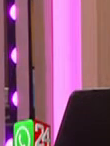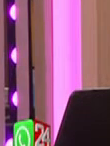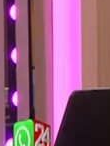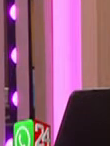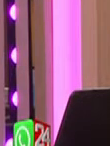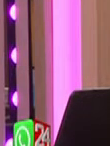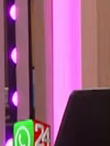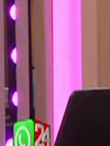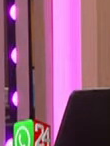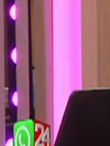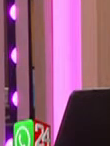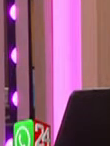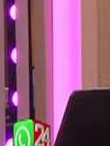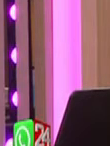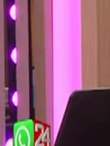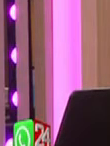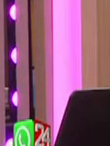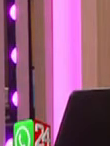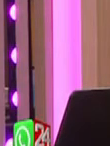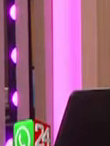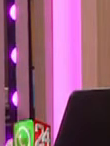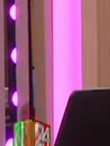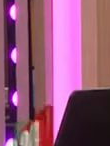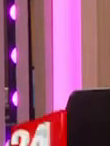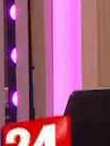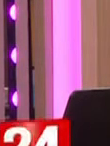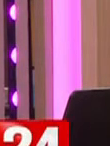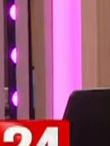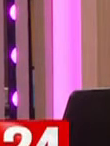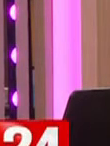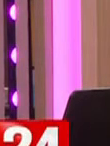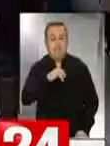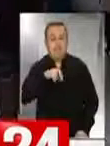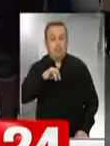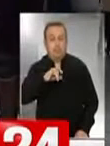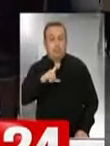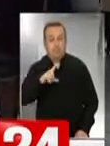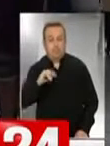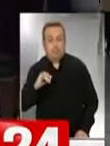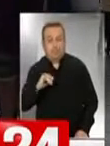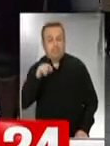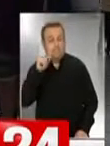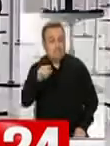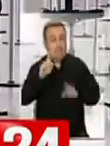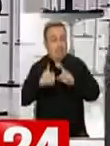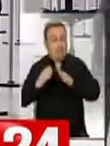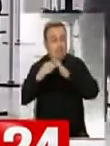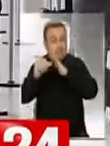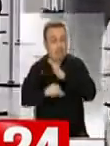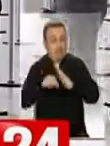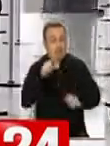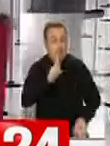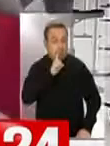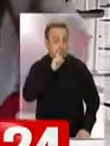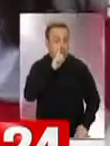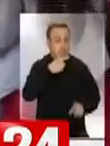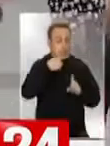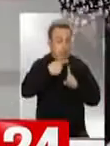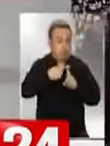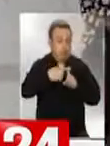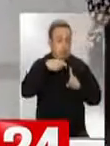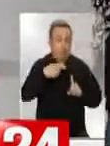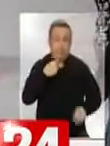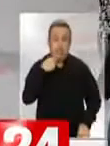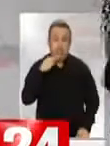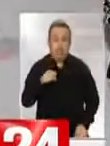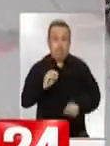Australia. Y bueno, llegó también a esta región, llegó a Chile. Se produjo lo que tanto se temía. Chile